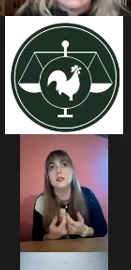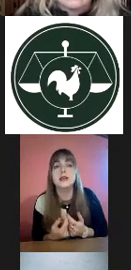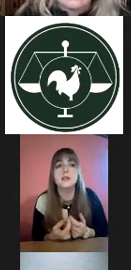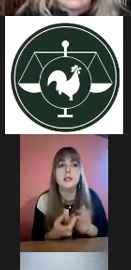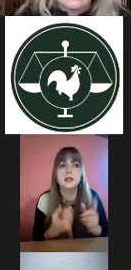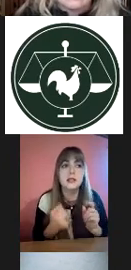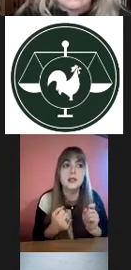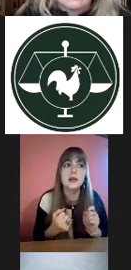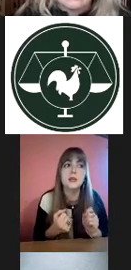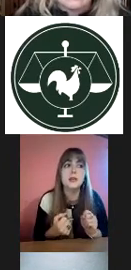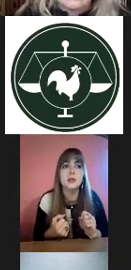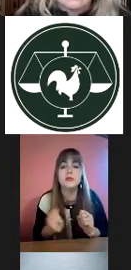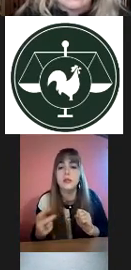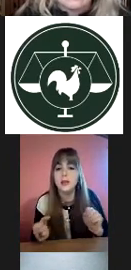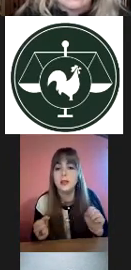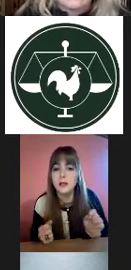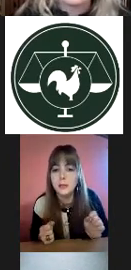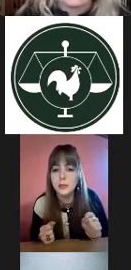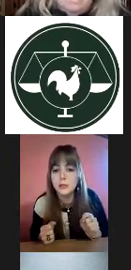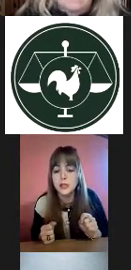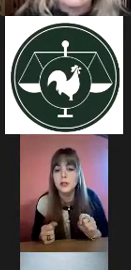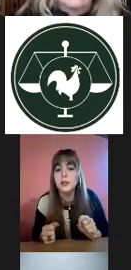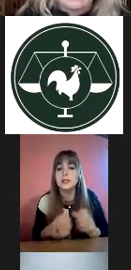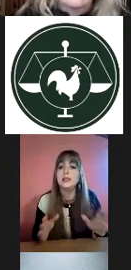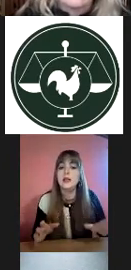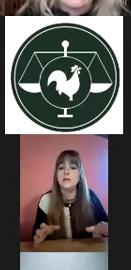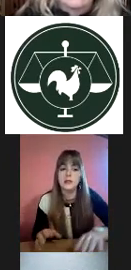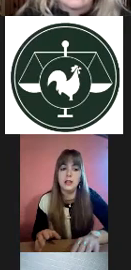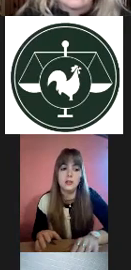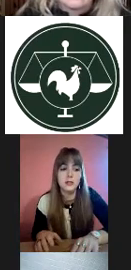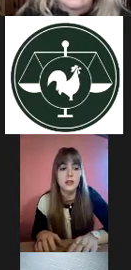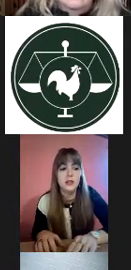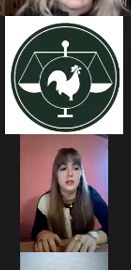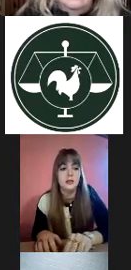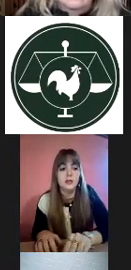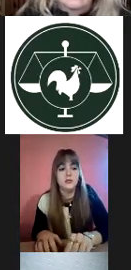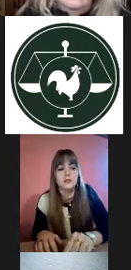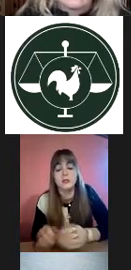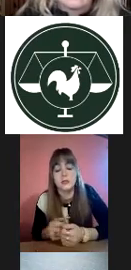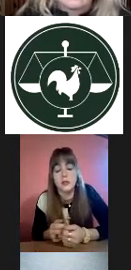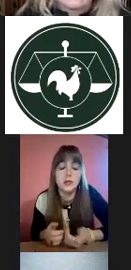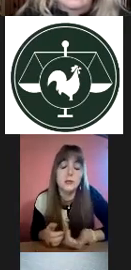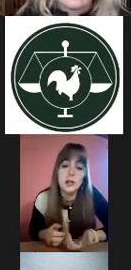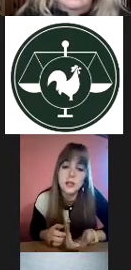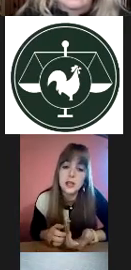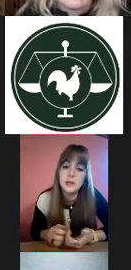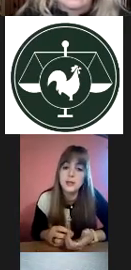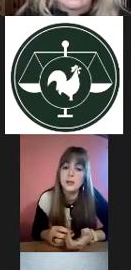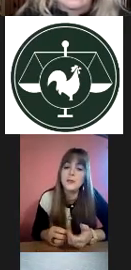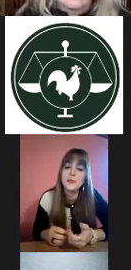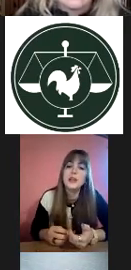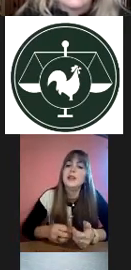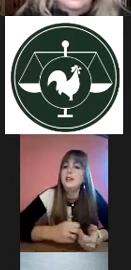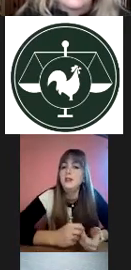vecino tiene la herramienta y sabe que puede denunciar y que va a ir el patrullero, ya sería diferente la cosa, y no nosotros los abogados ahí en el